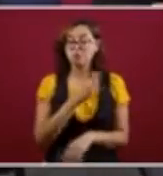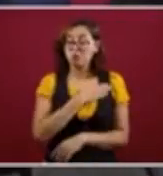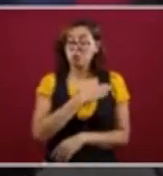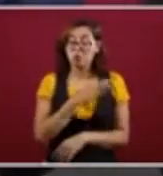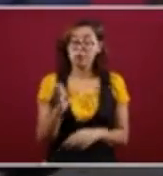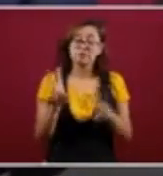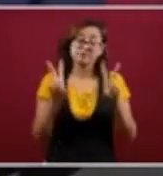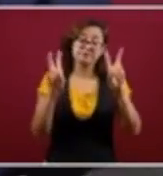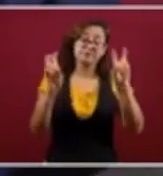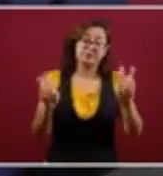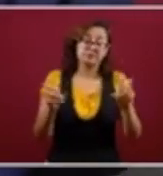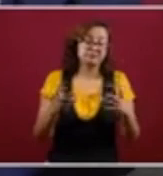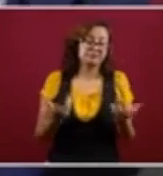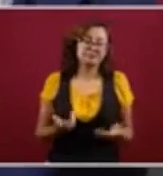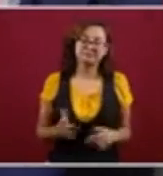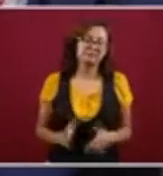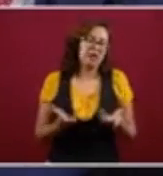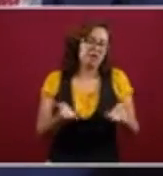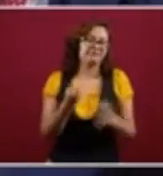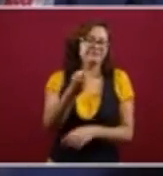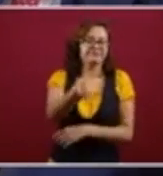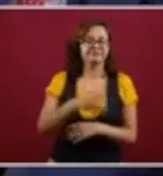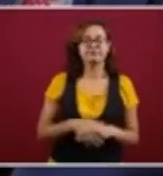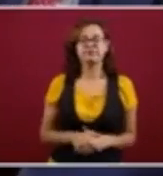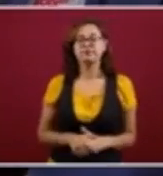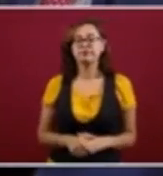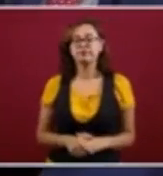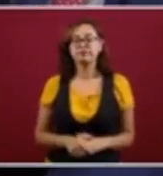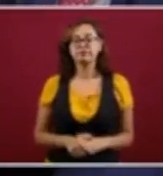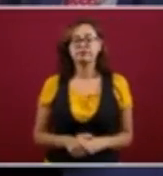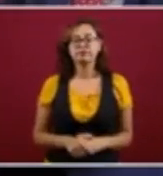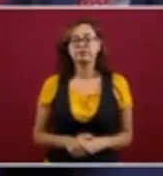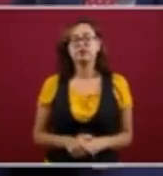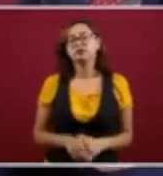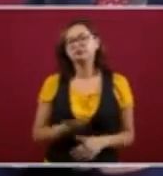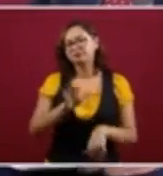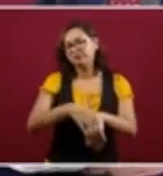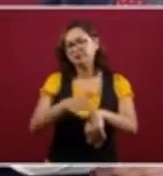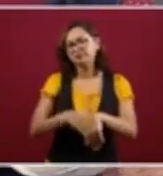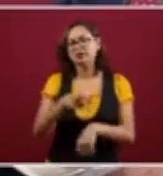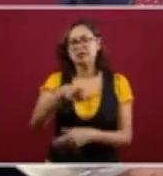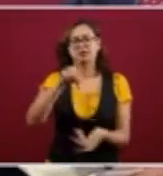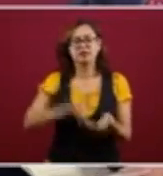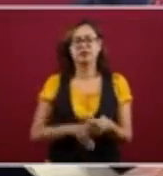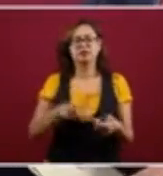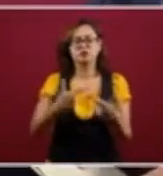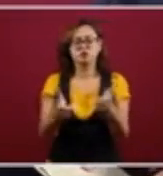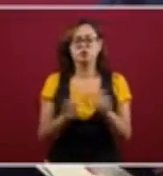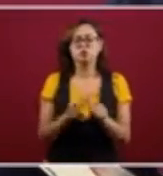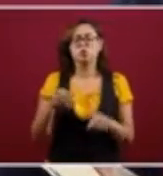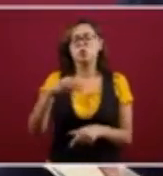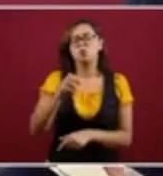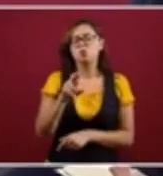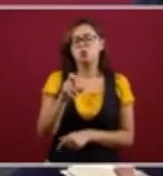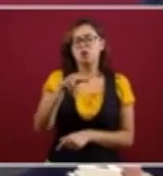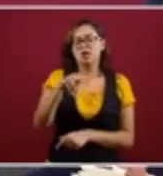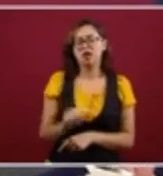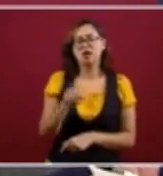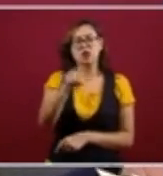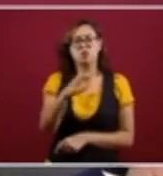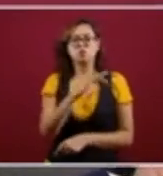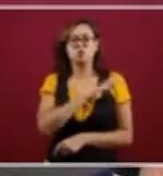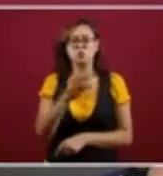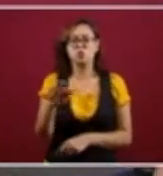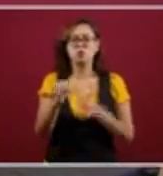en fin, eso es. Bueno, presidente, también surgió la versión de que al interior de Morena se propone modificar la ley para que usted pueda realizar su informe